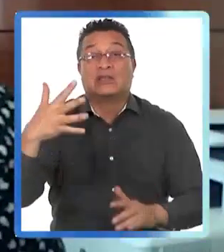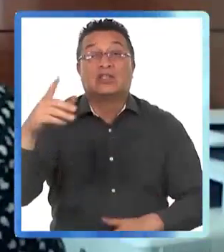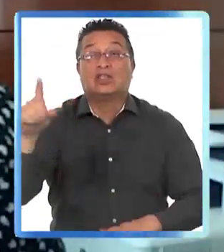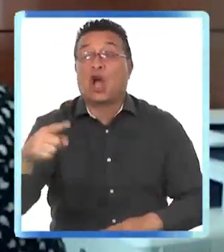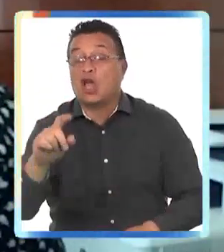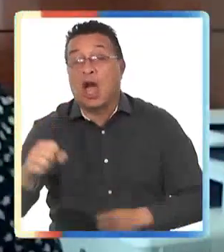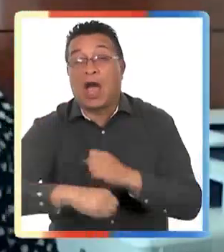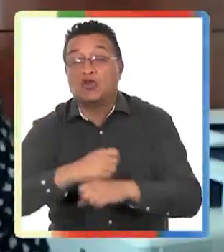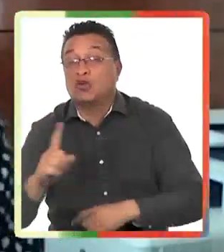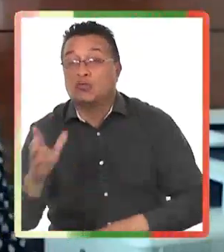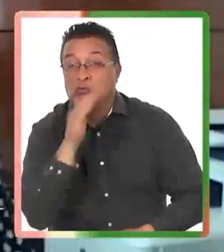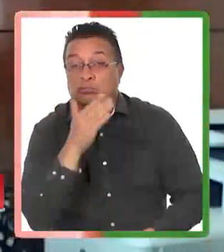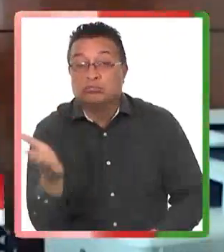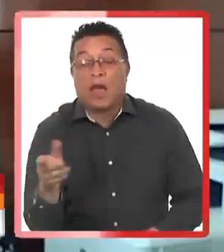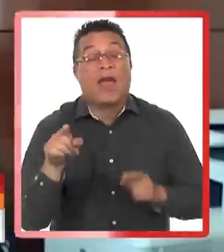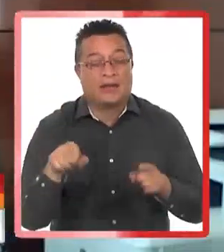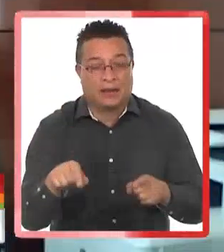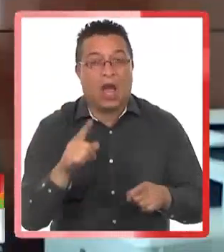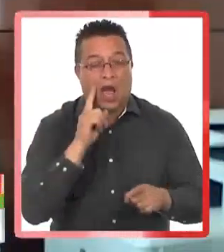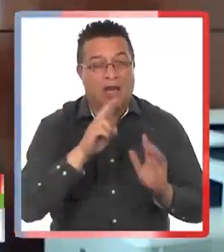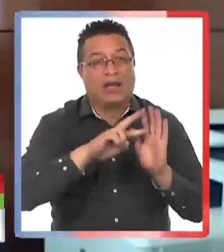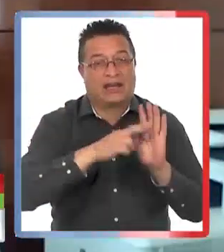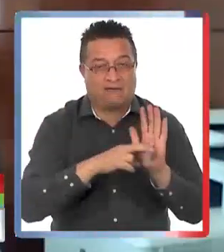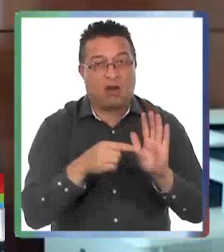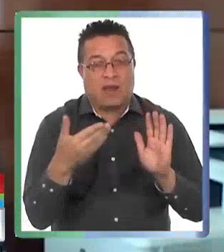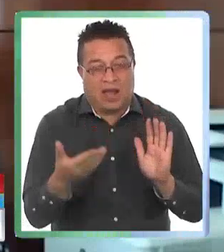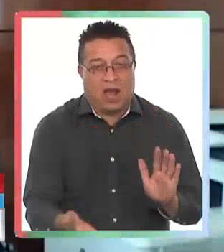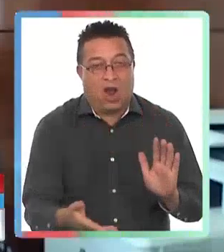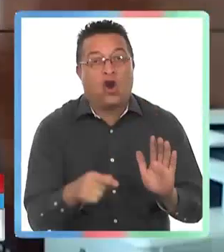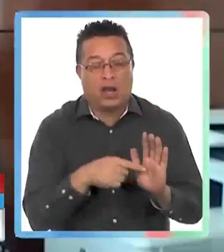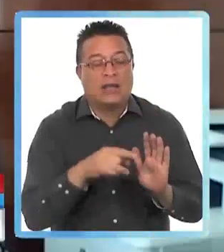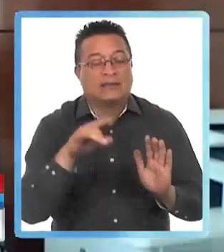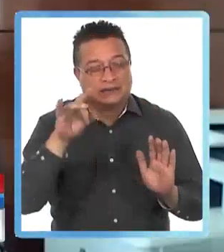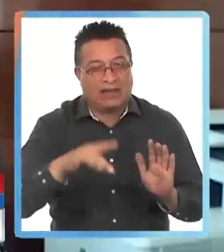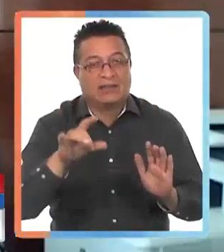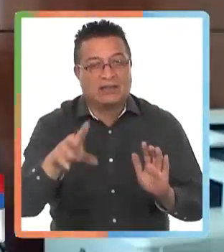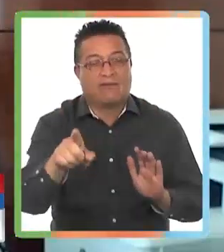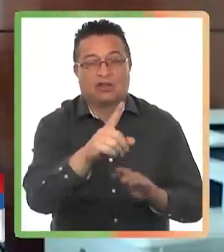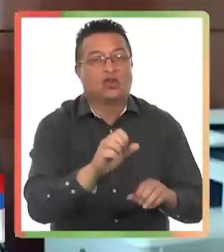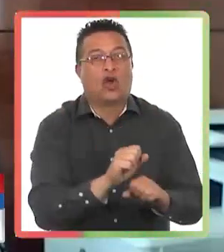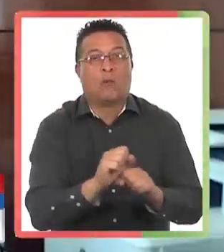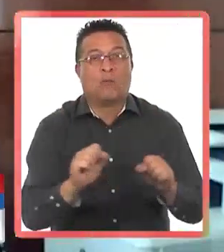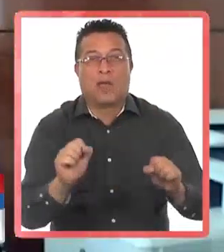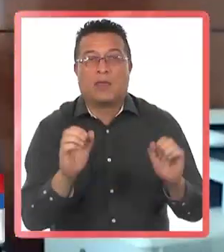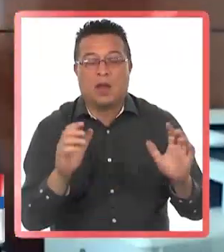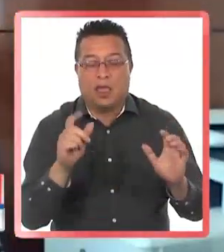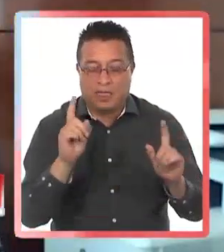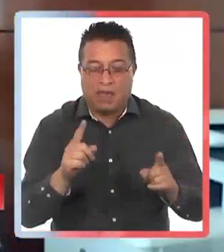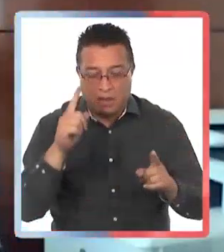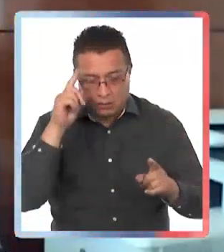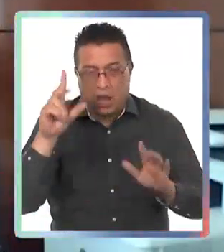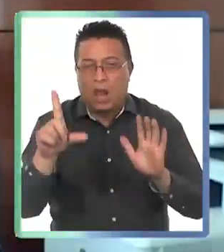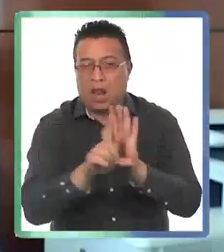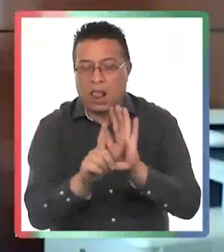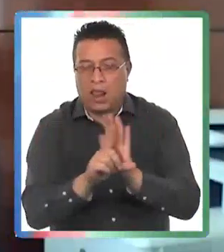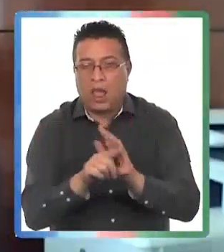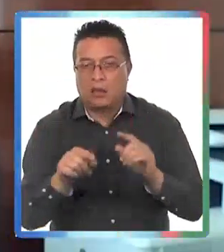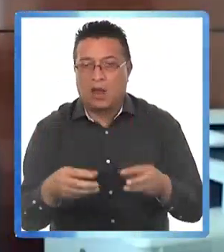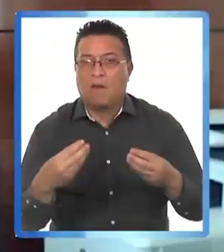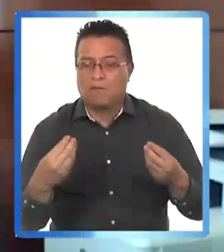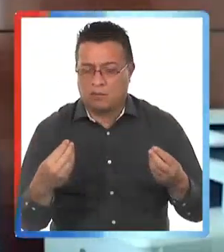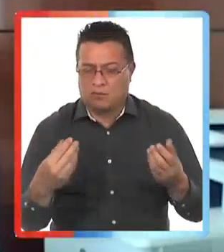años. Entonces, hoy día que tenemos una reforma en curso, sabemos que no nos podemos negar a la idea de legislar. Eso es una muy